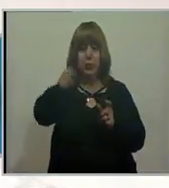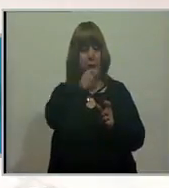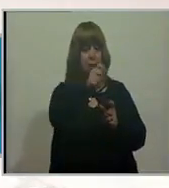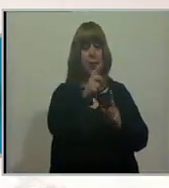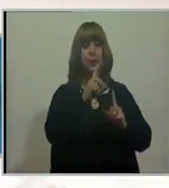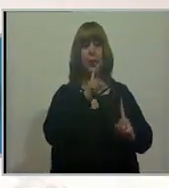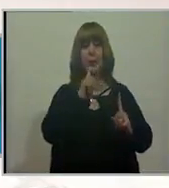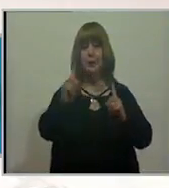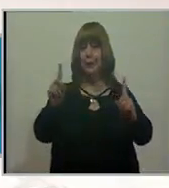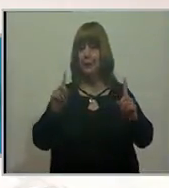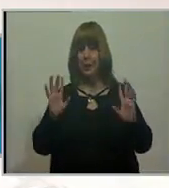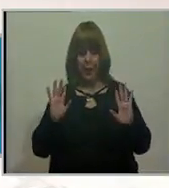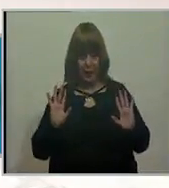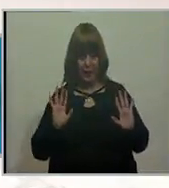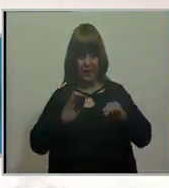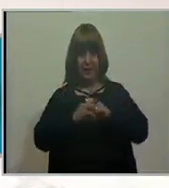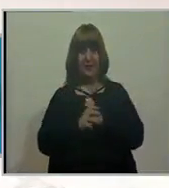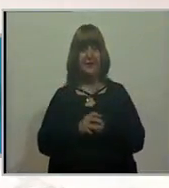Éramos tan pobres.